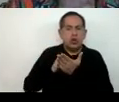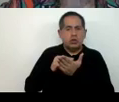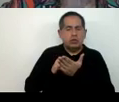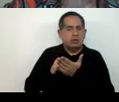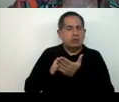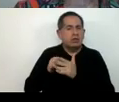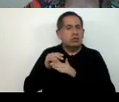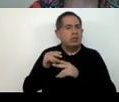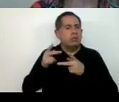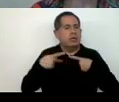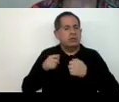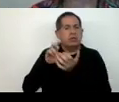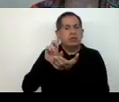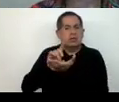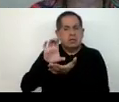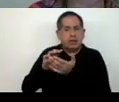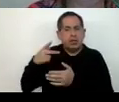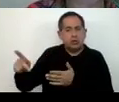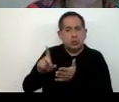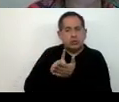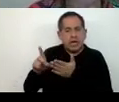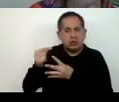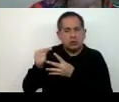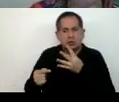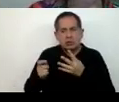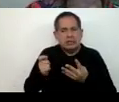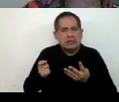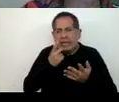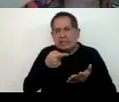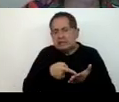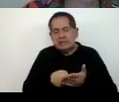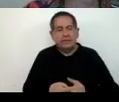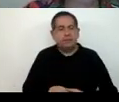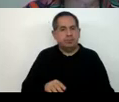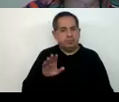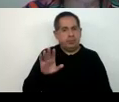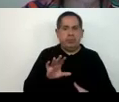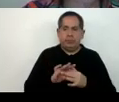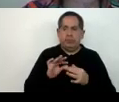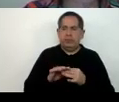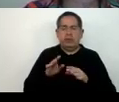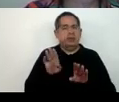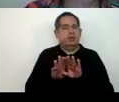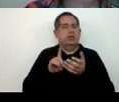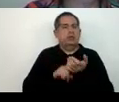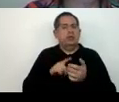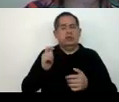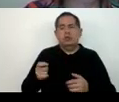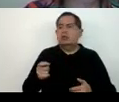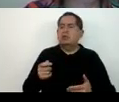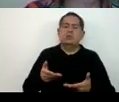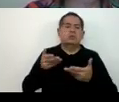sobre los derechos de las personas con discapacidad? Bueno, nos dice que prácticamente nos va a